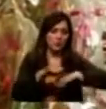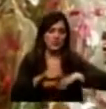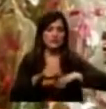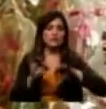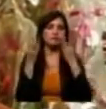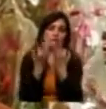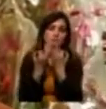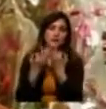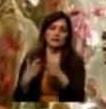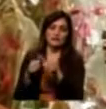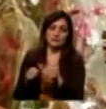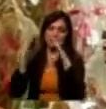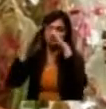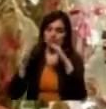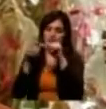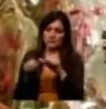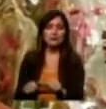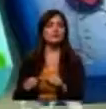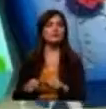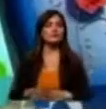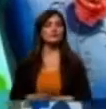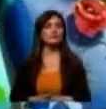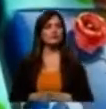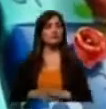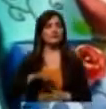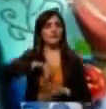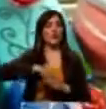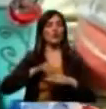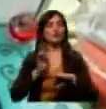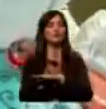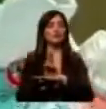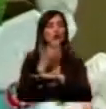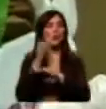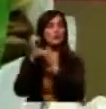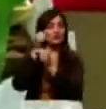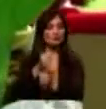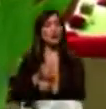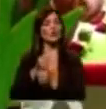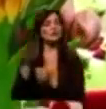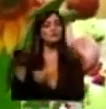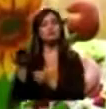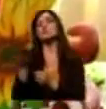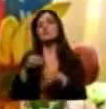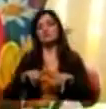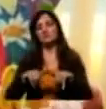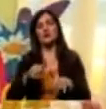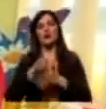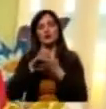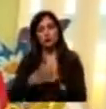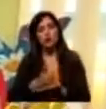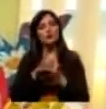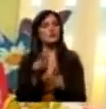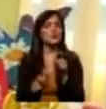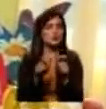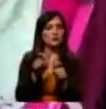se quedan aquí el tiempo que sea necesario. Los fondos serán utilizados por la Fundación Foodies para continuar ayudando a